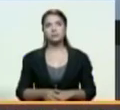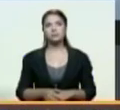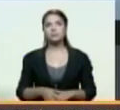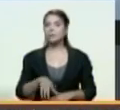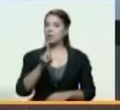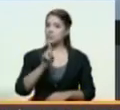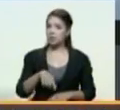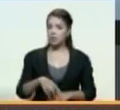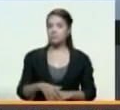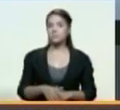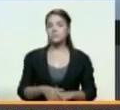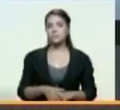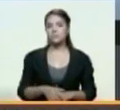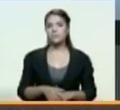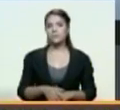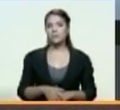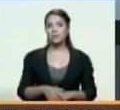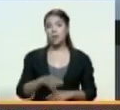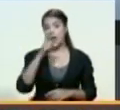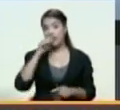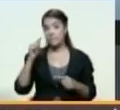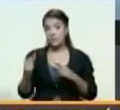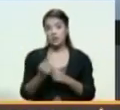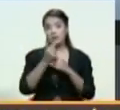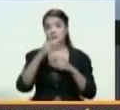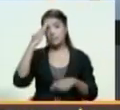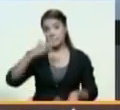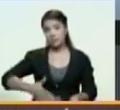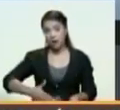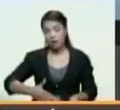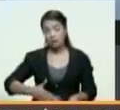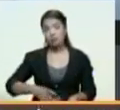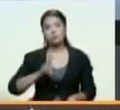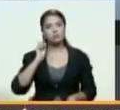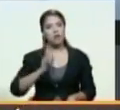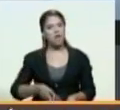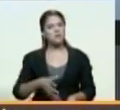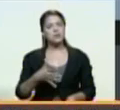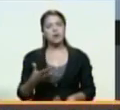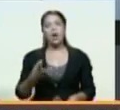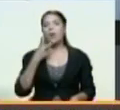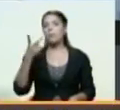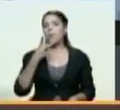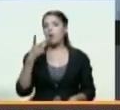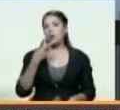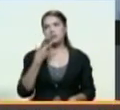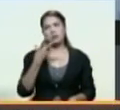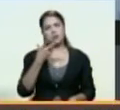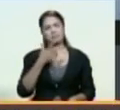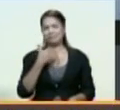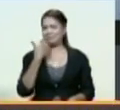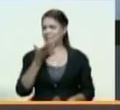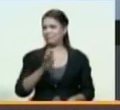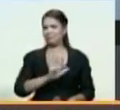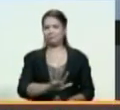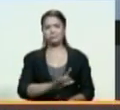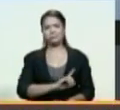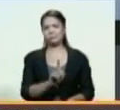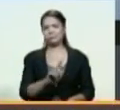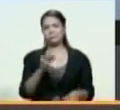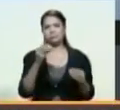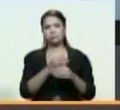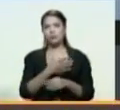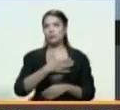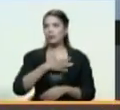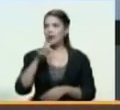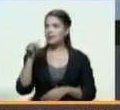también las amenazas militares, corresponden a la política no civilizada. Estamos en la